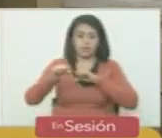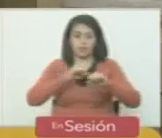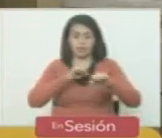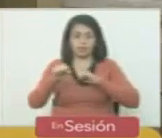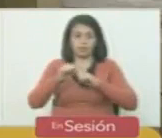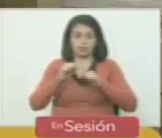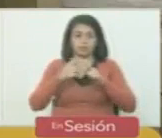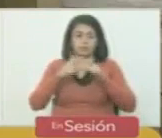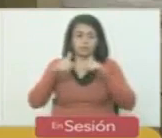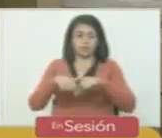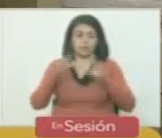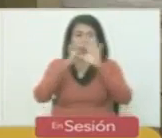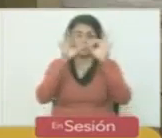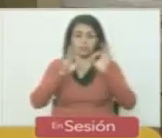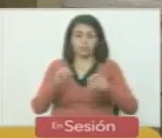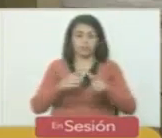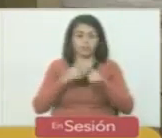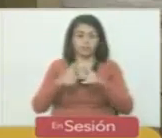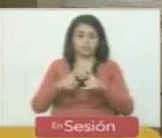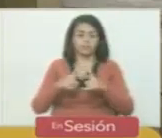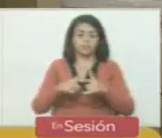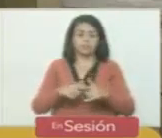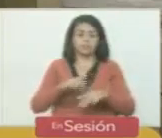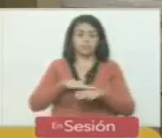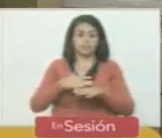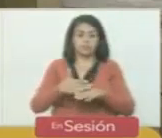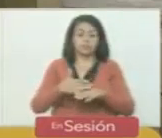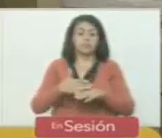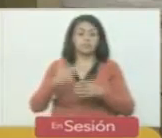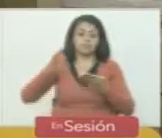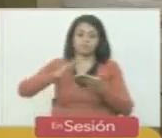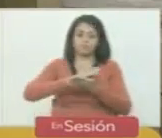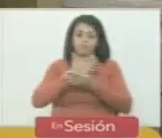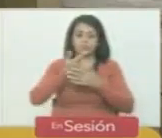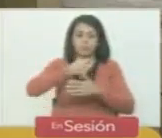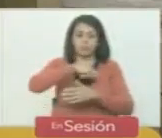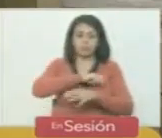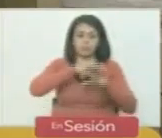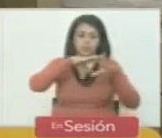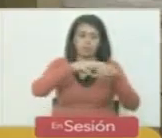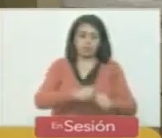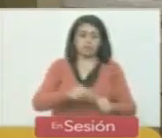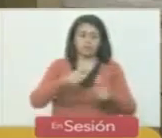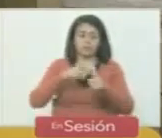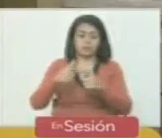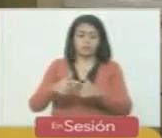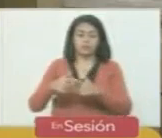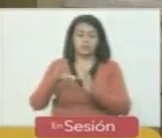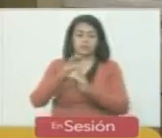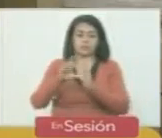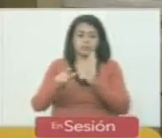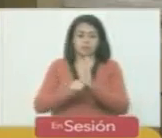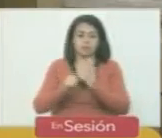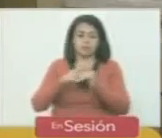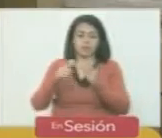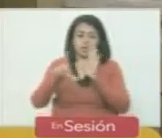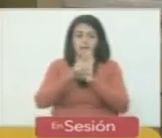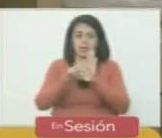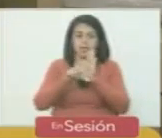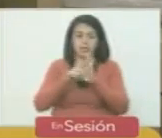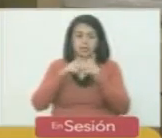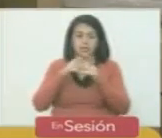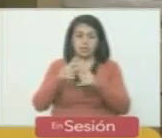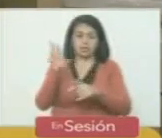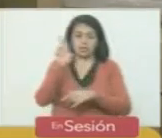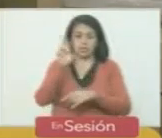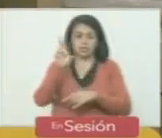acciones y estrategias de Estado para la descolonización de los postulados de la Constitución y las leyes de